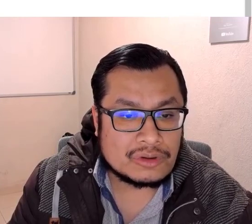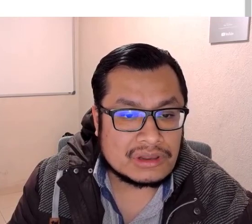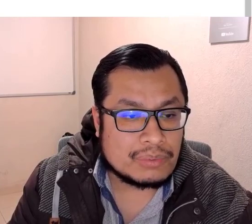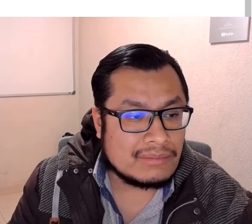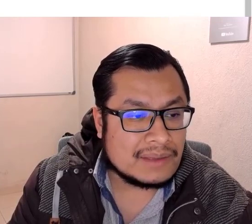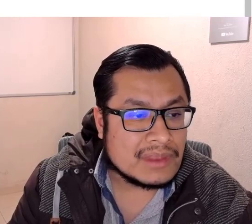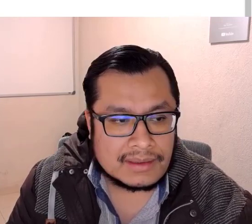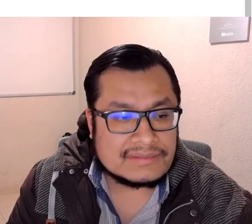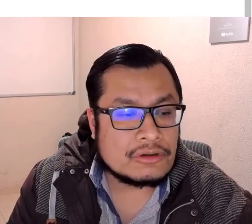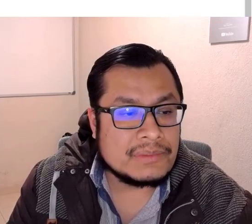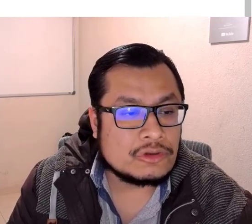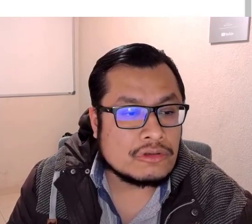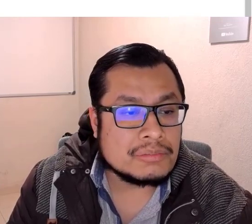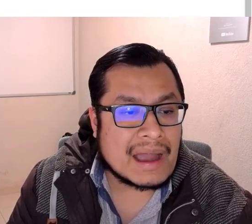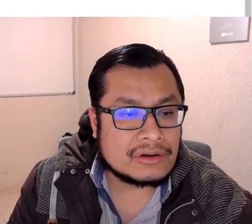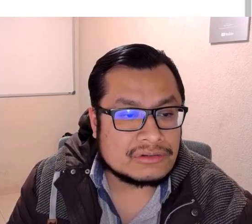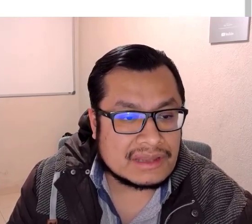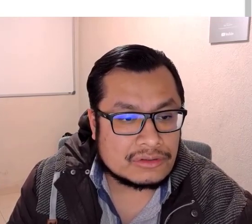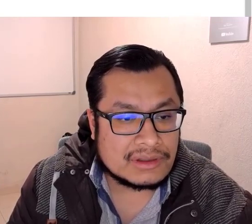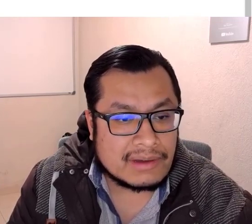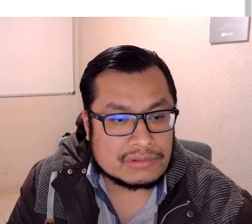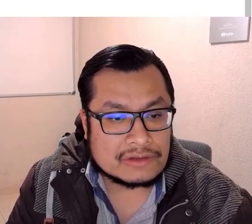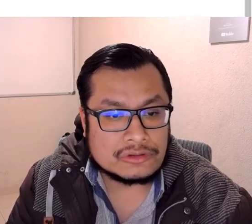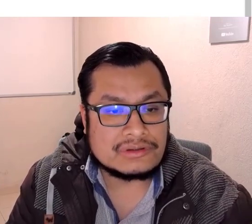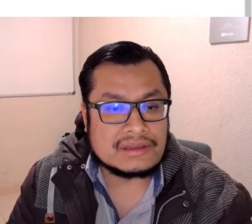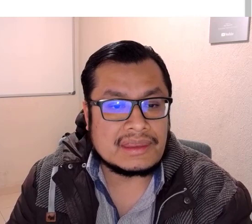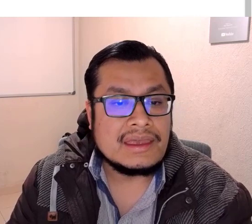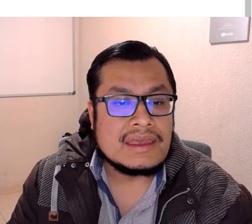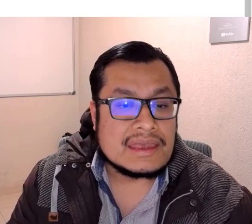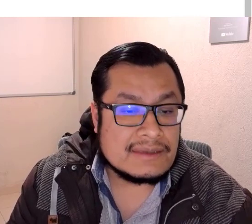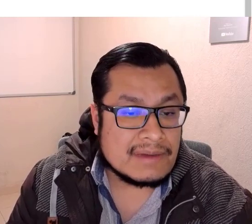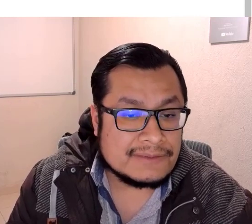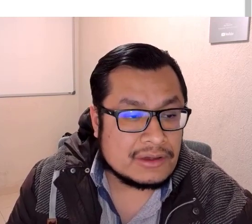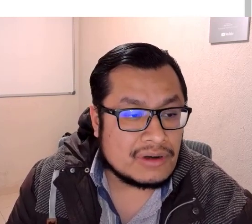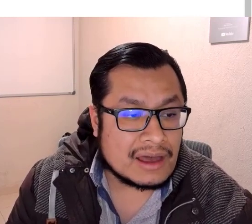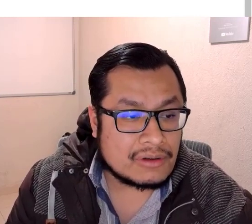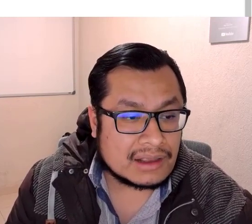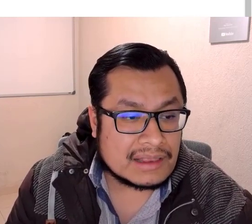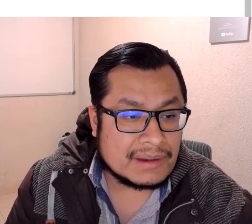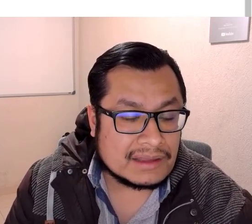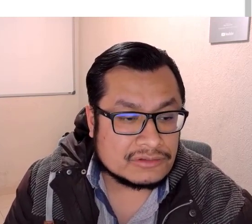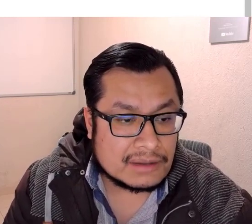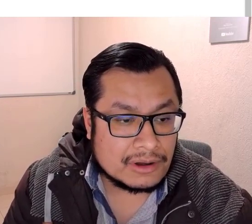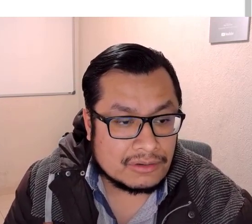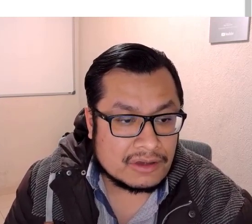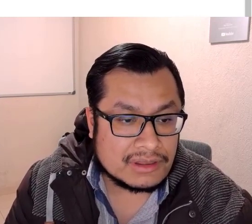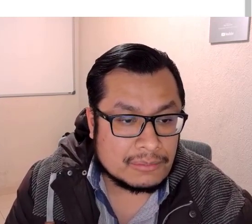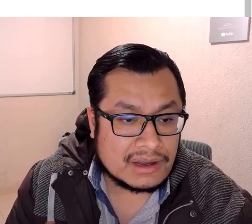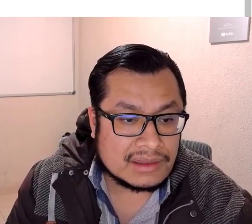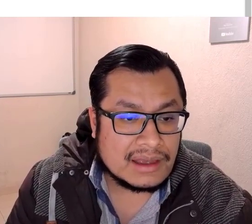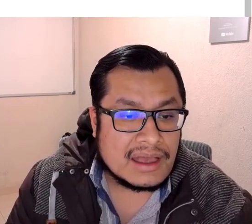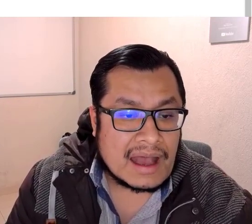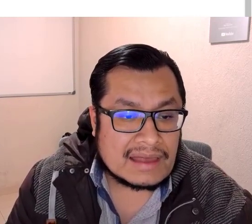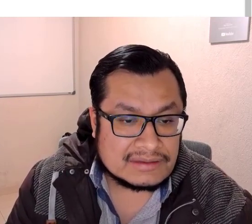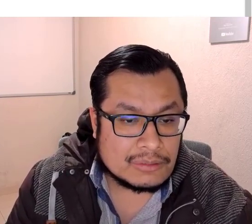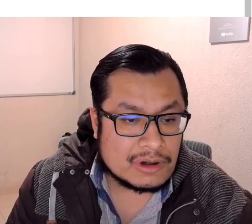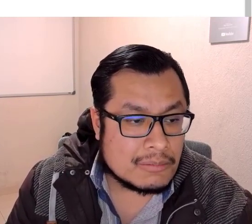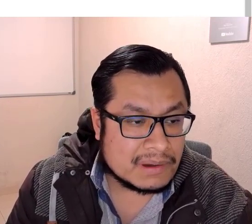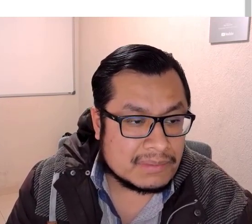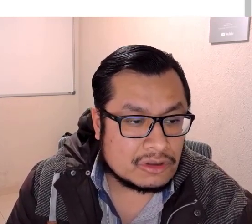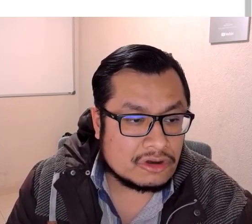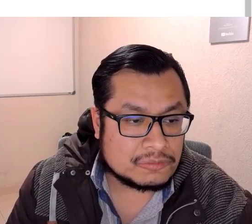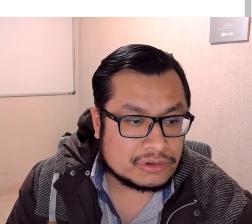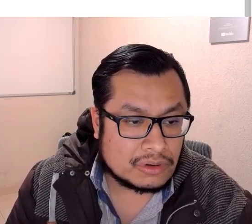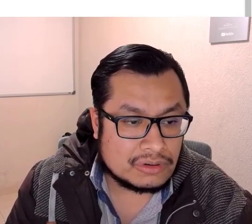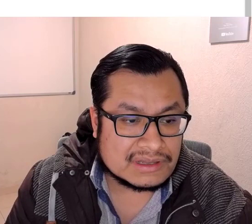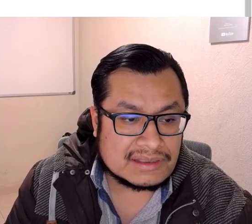expositor de puebla que se convirtió en un macro centro de vacunación docente y verificó la correcta de biológico de moderna así como